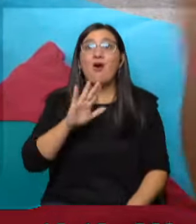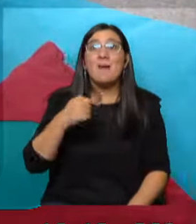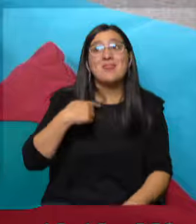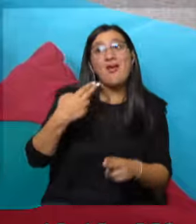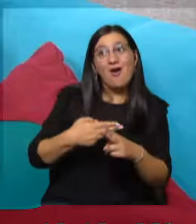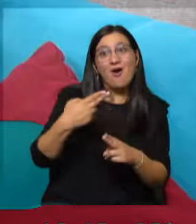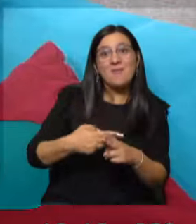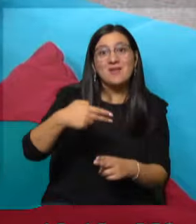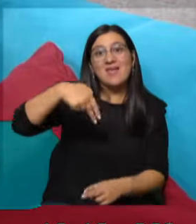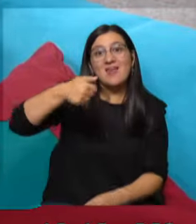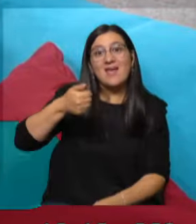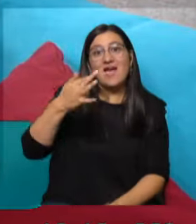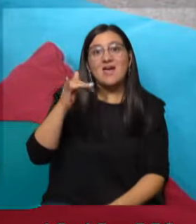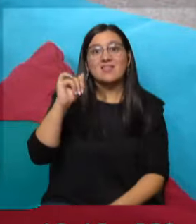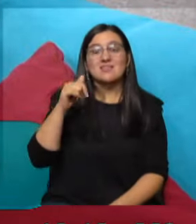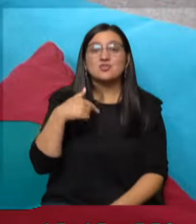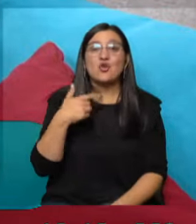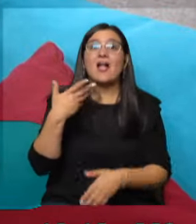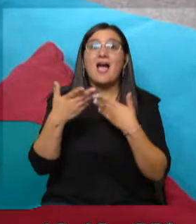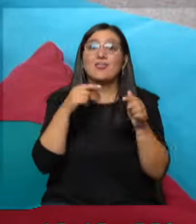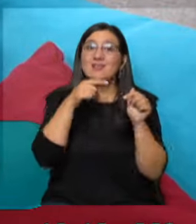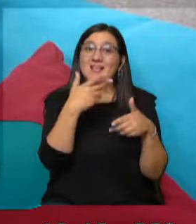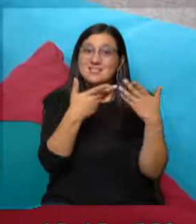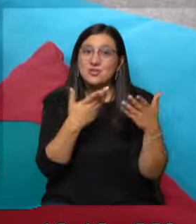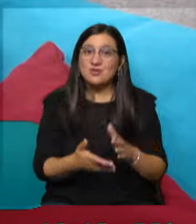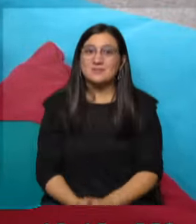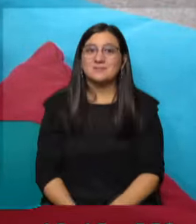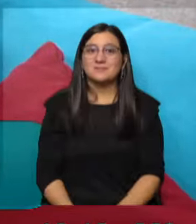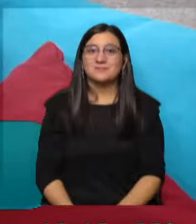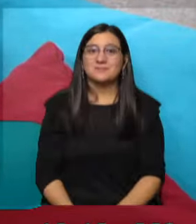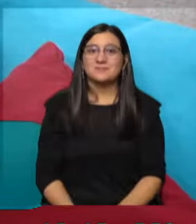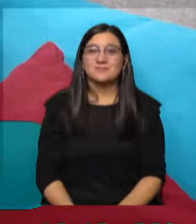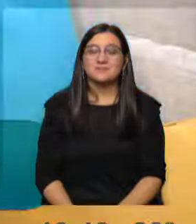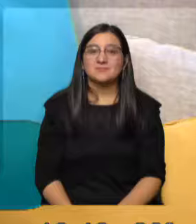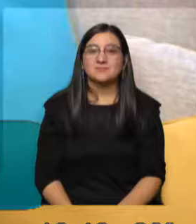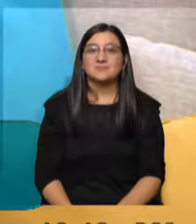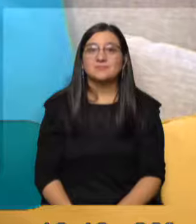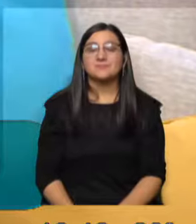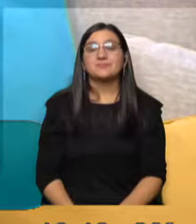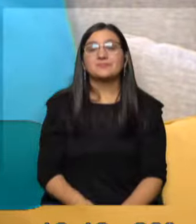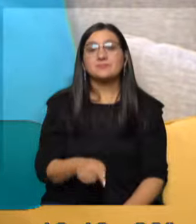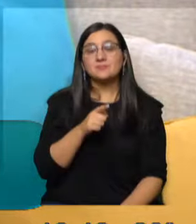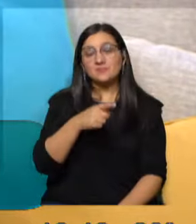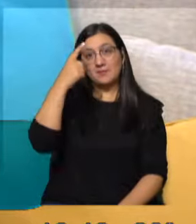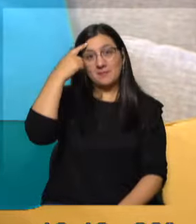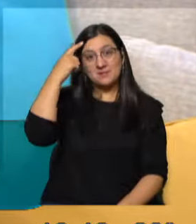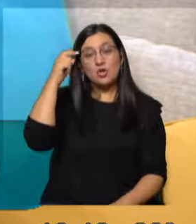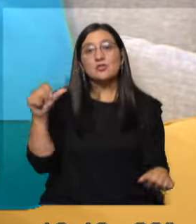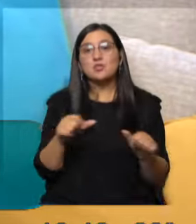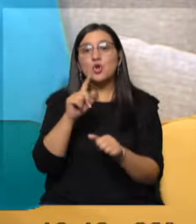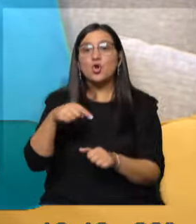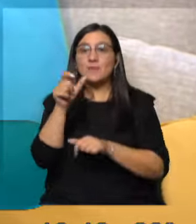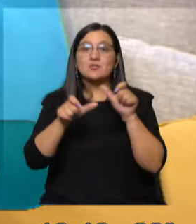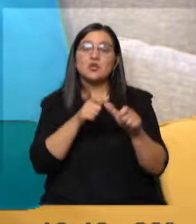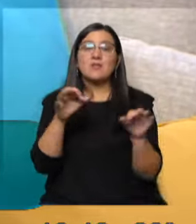Soy Nati Ferrero. Soy la que canta estas canciones. No, tengo esto nuevo para Y yo le decía que el recorrido que está haciendo Nati es el recorrido que han hecho otros gigantes de